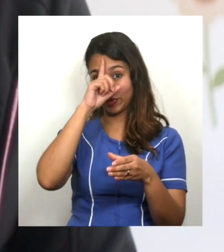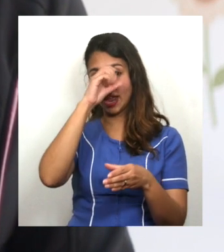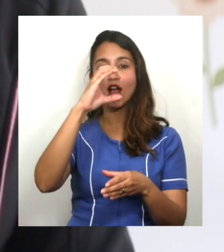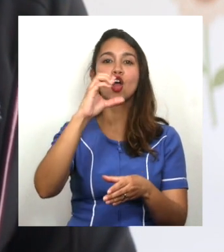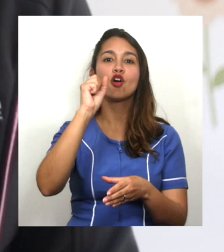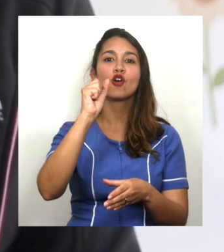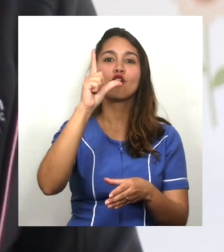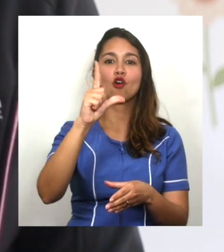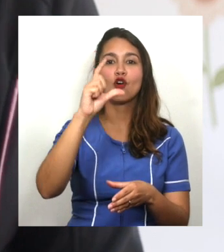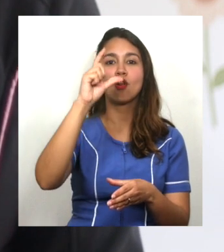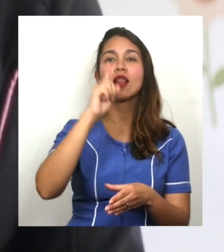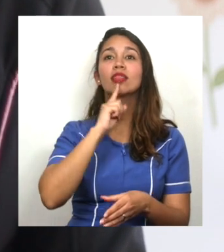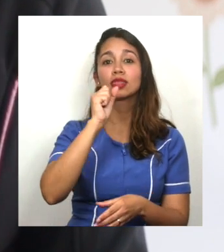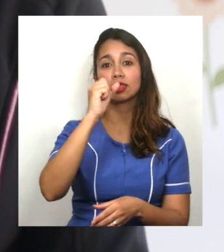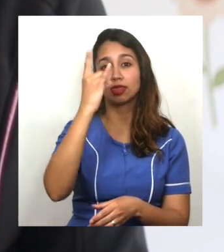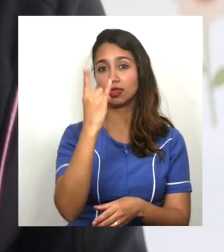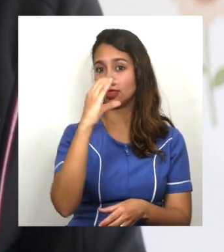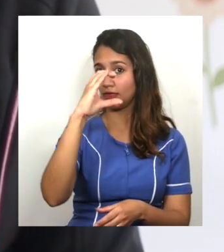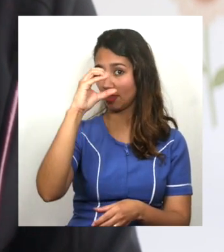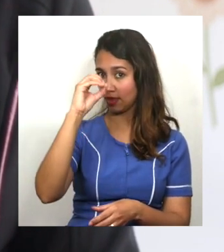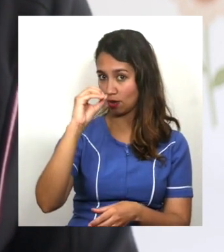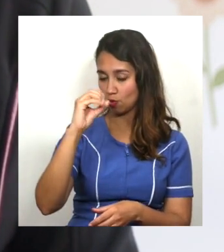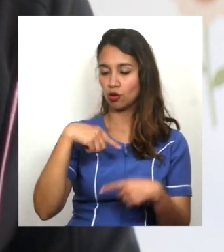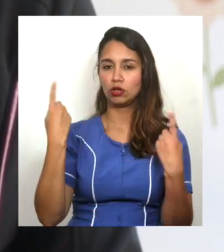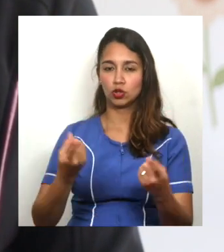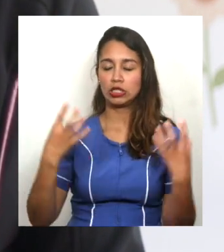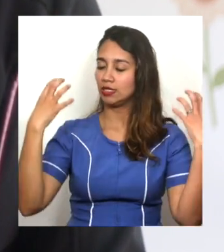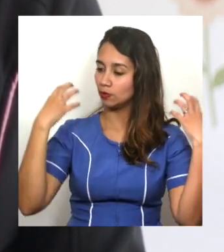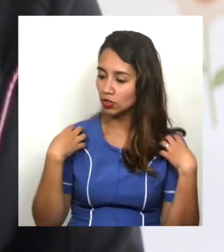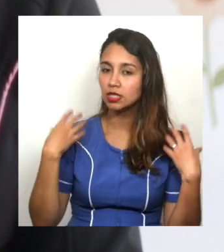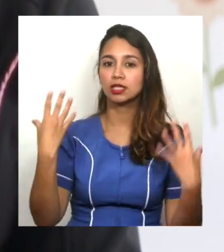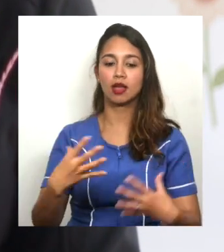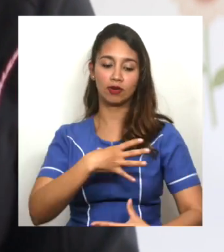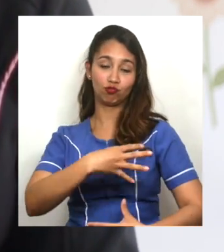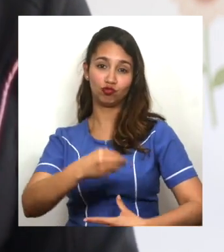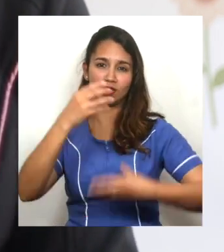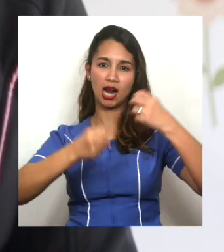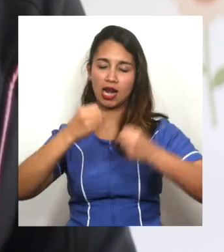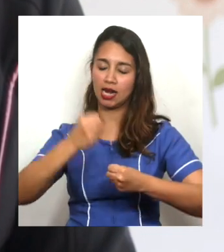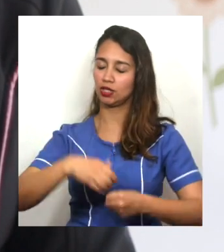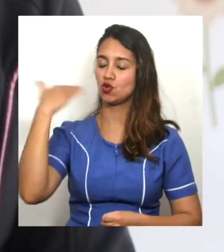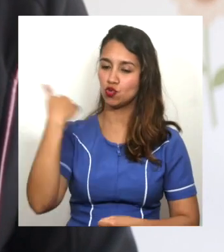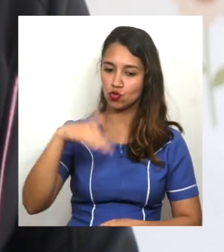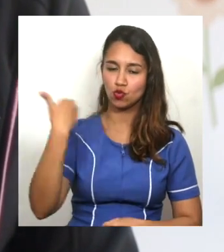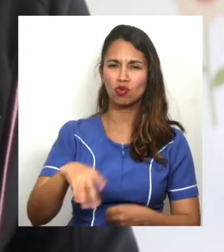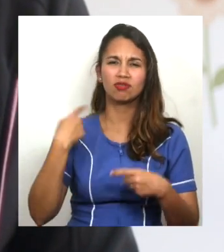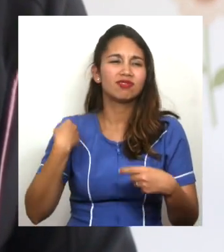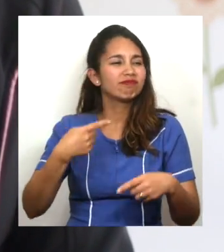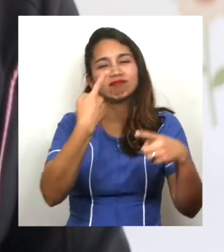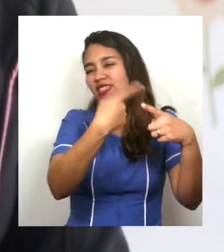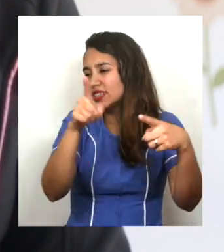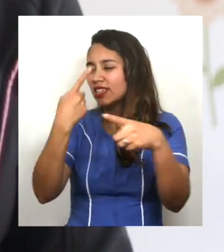Como CESFAM Coltauco, nos sentimos profundamente comprometidos en la protección, fomento y apoyo de la lactancia materna y